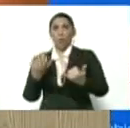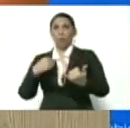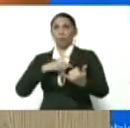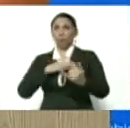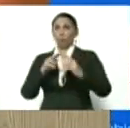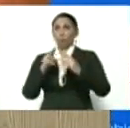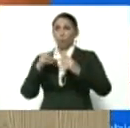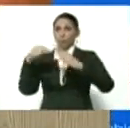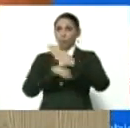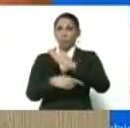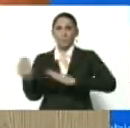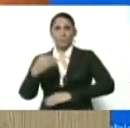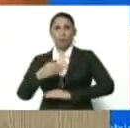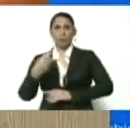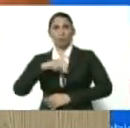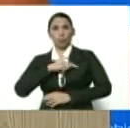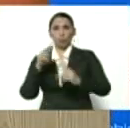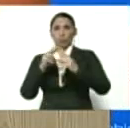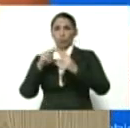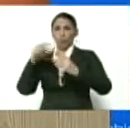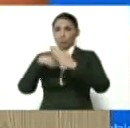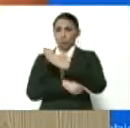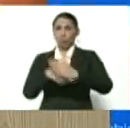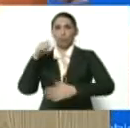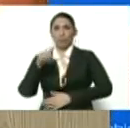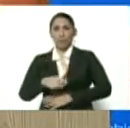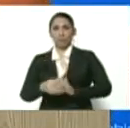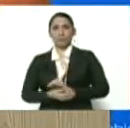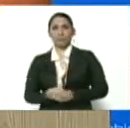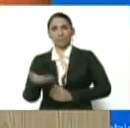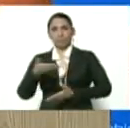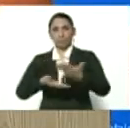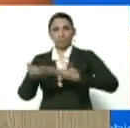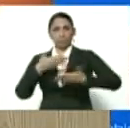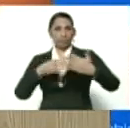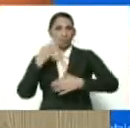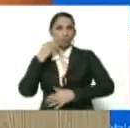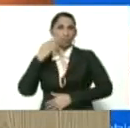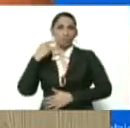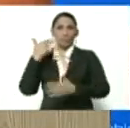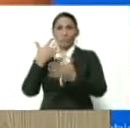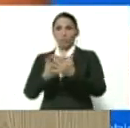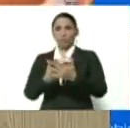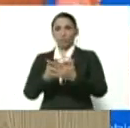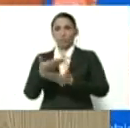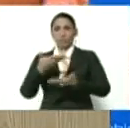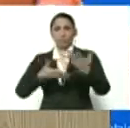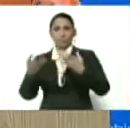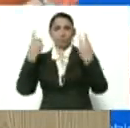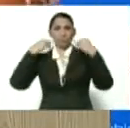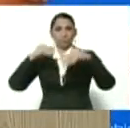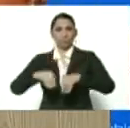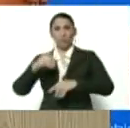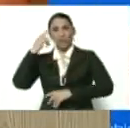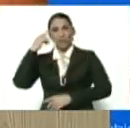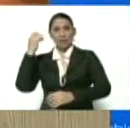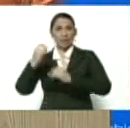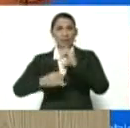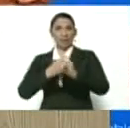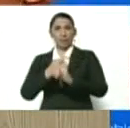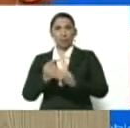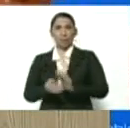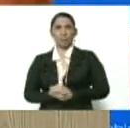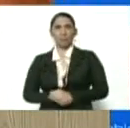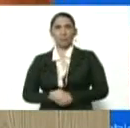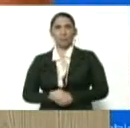un poco más, pero lo estamos conociendo también a través del intercambio de experiencias de la cooperación internacional.